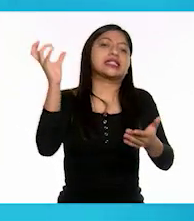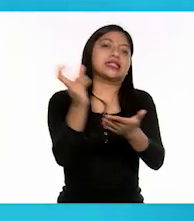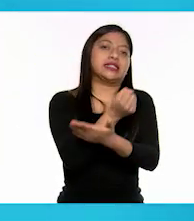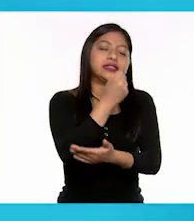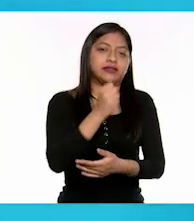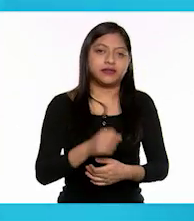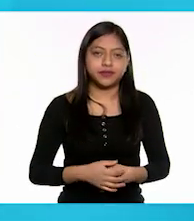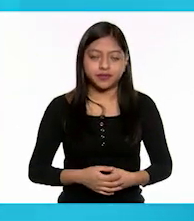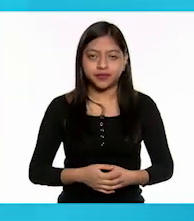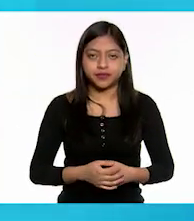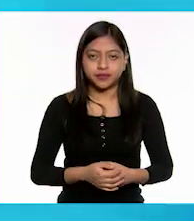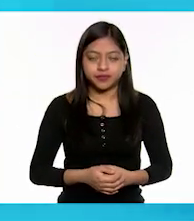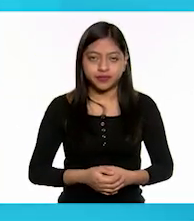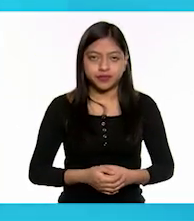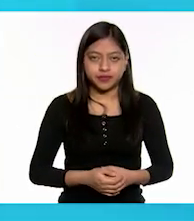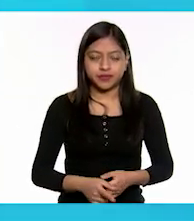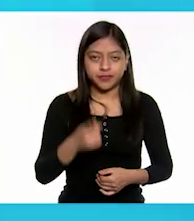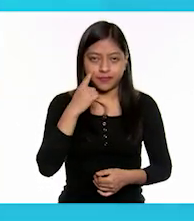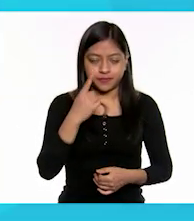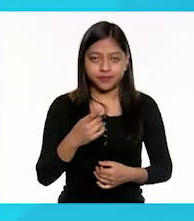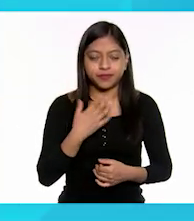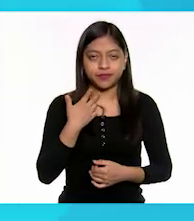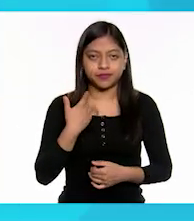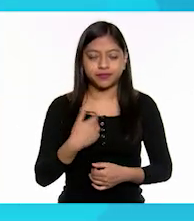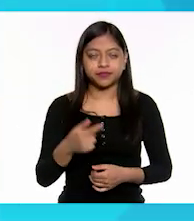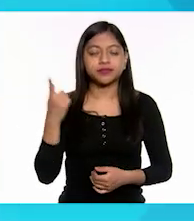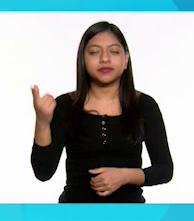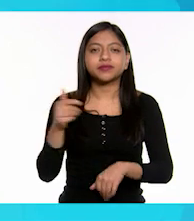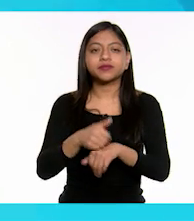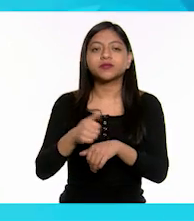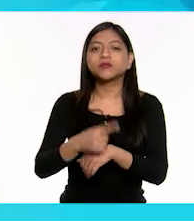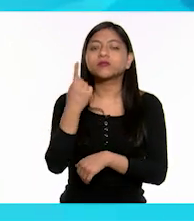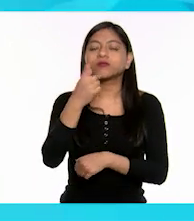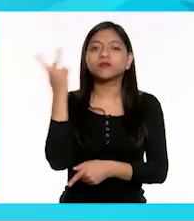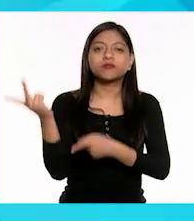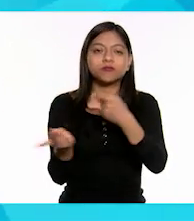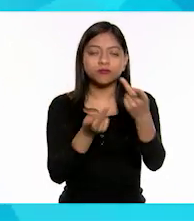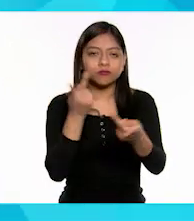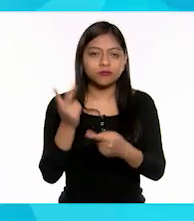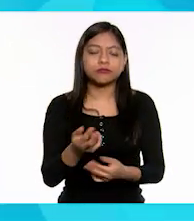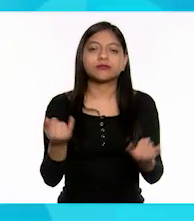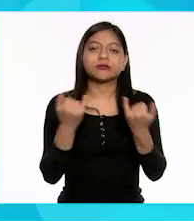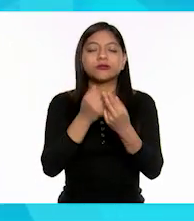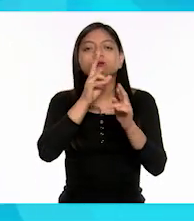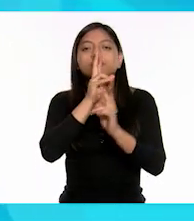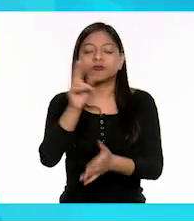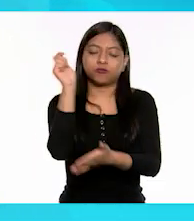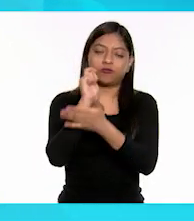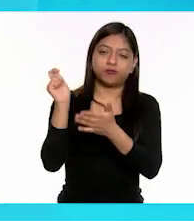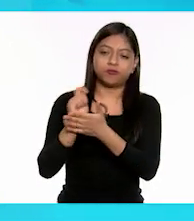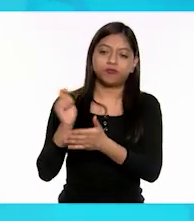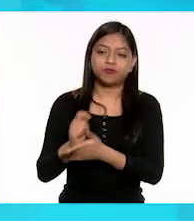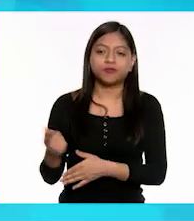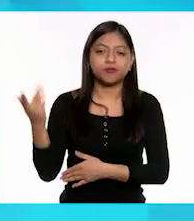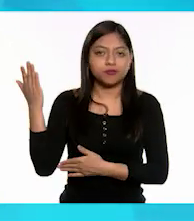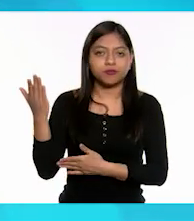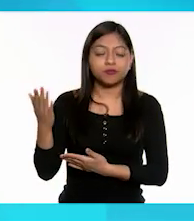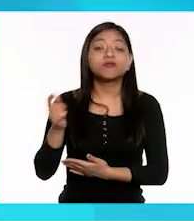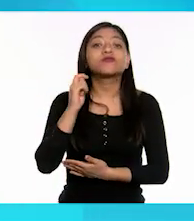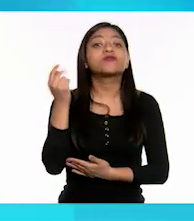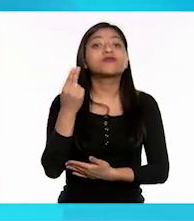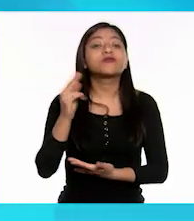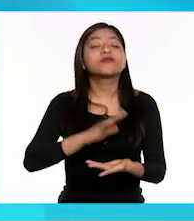vamos a hacer aquí una observación número uno están las preguntas y las respuestas verdad pero esto se tiene que convertir